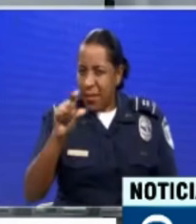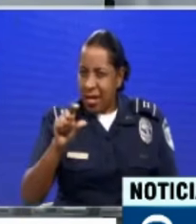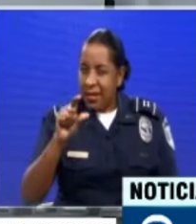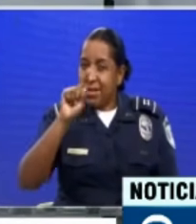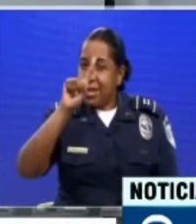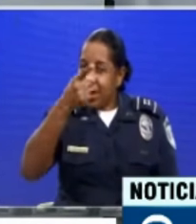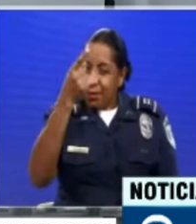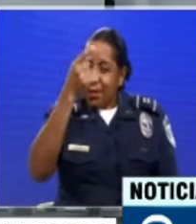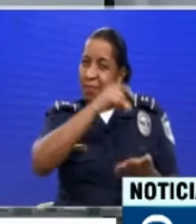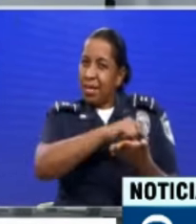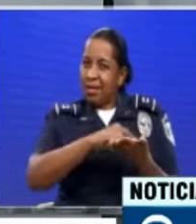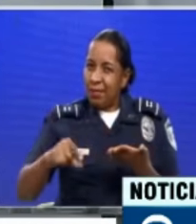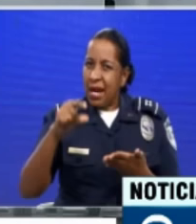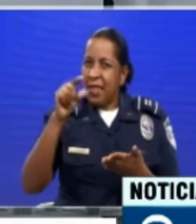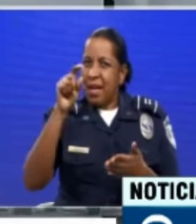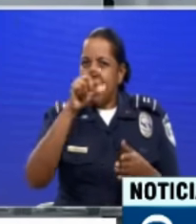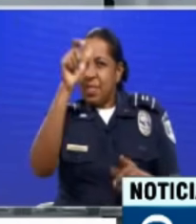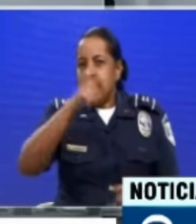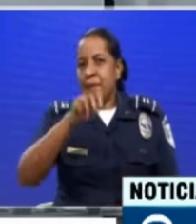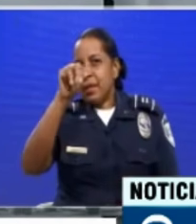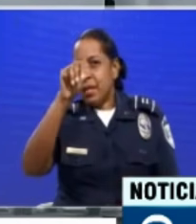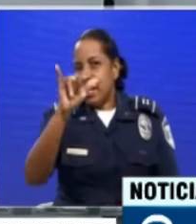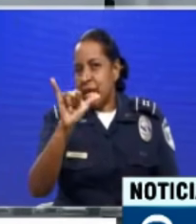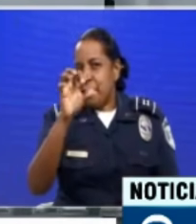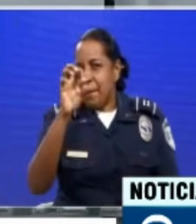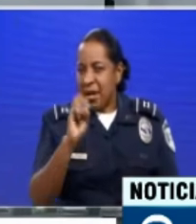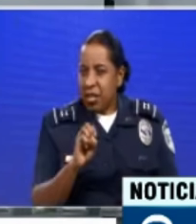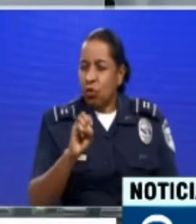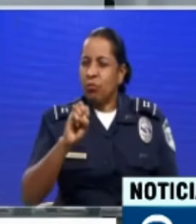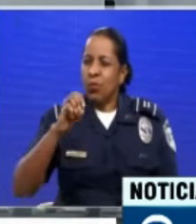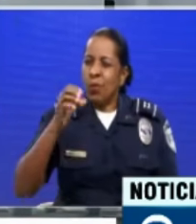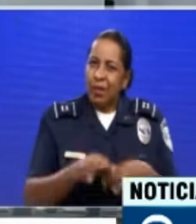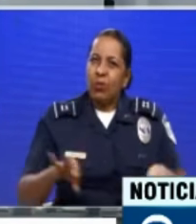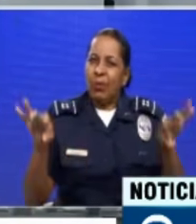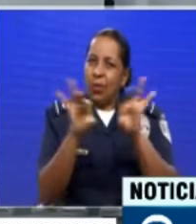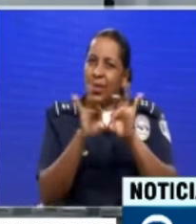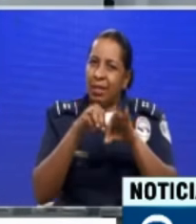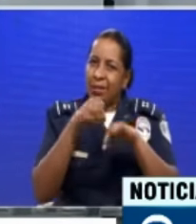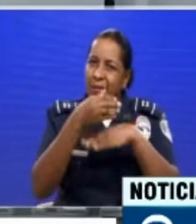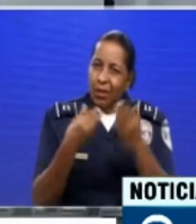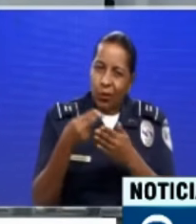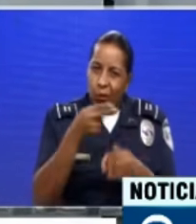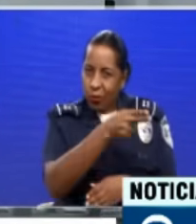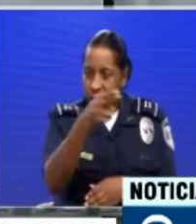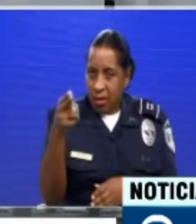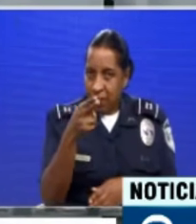que viene, esta primera semana de mayo, es una semana sumamente importante.